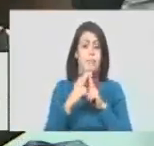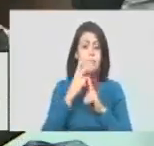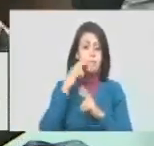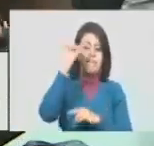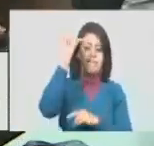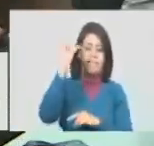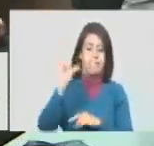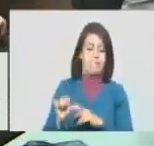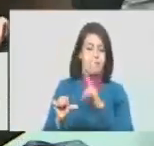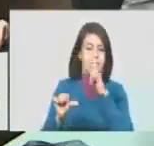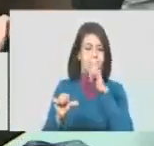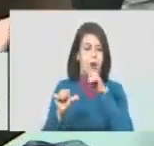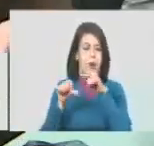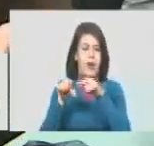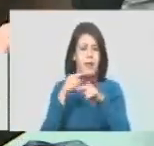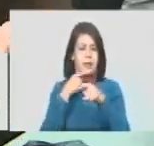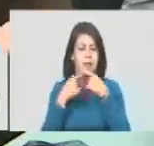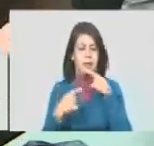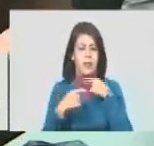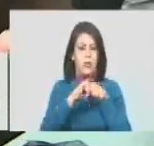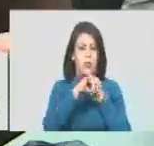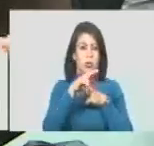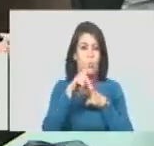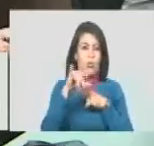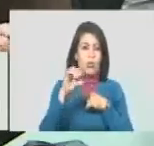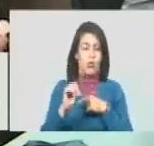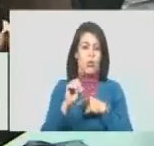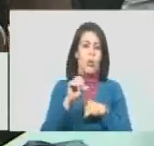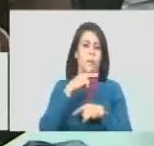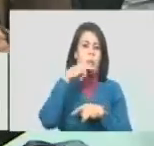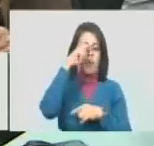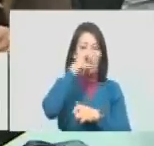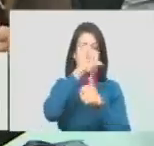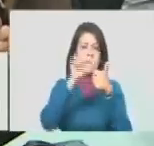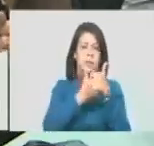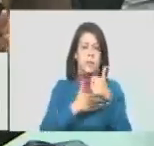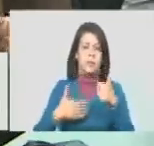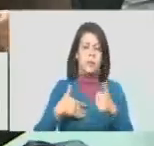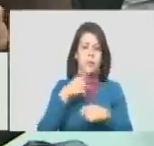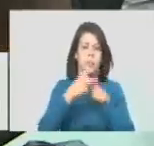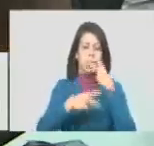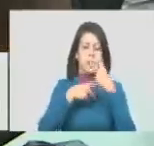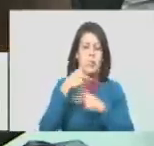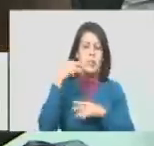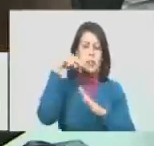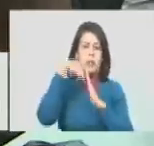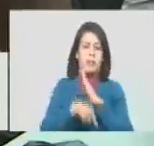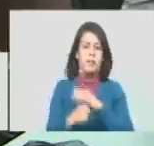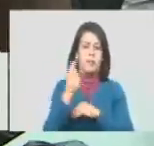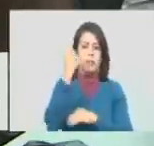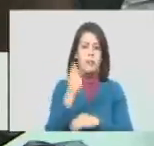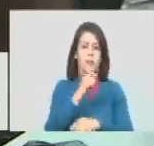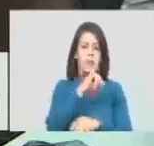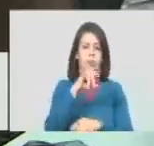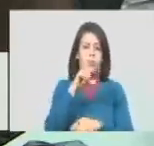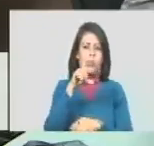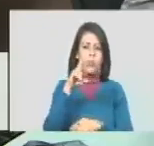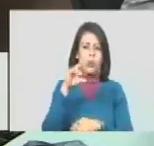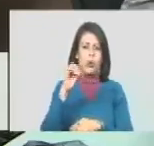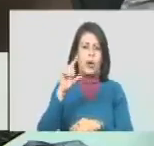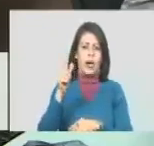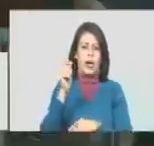cuentas. Julio es el papá del vicepresidente de la Comisión de Política Interior, el diputado Julio García